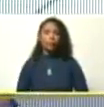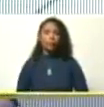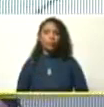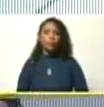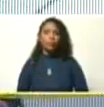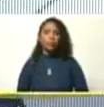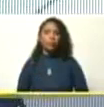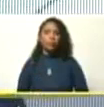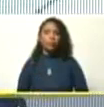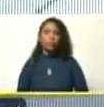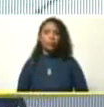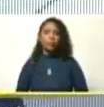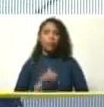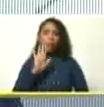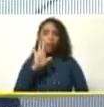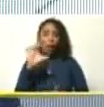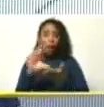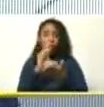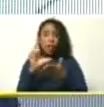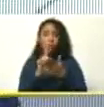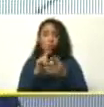Este libro tiene las letras pequeñitas.